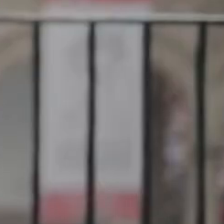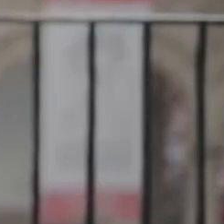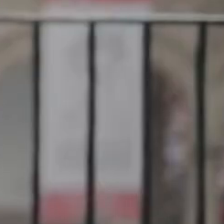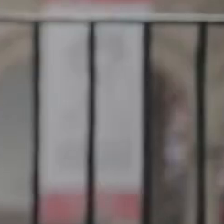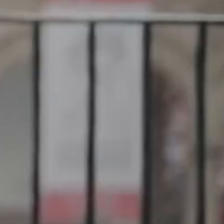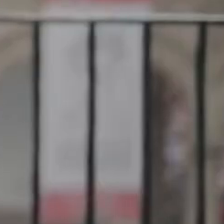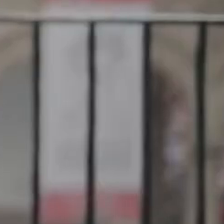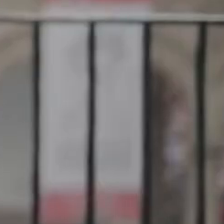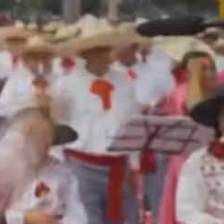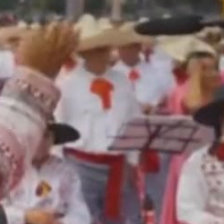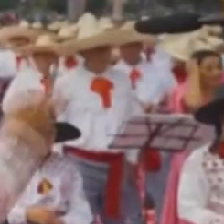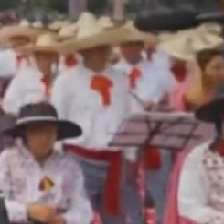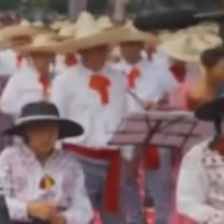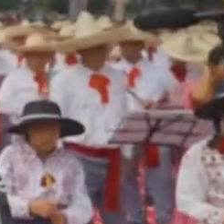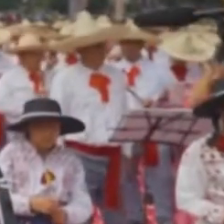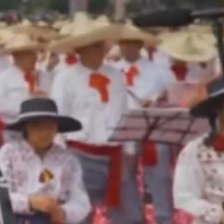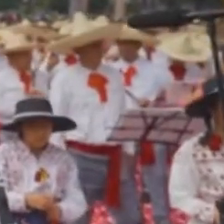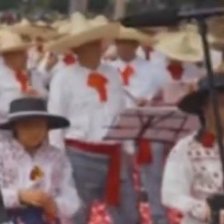empiezo a tocar lo que sea.